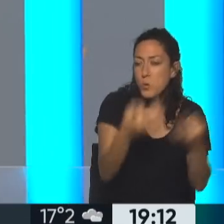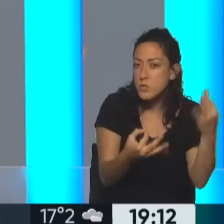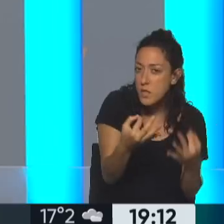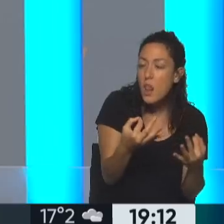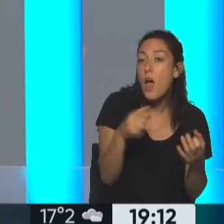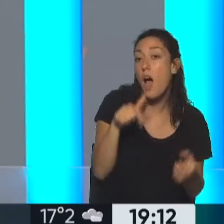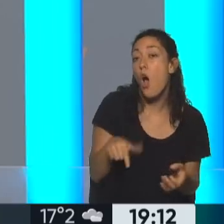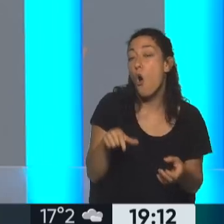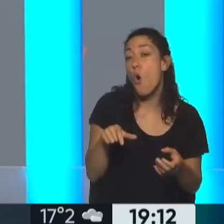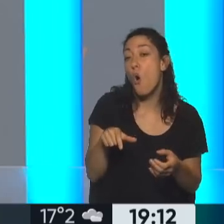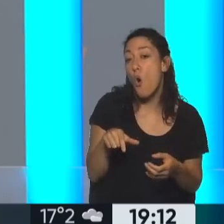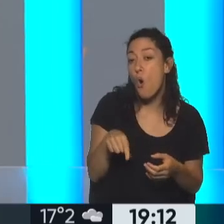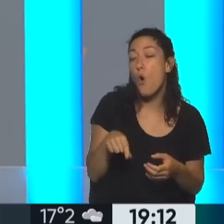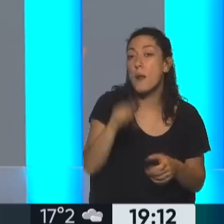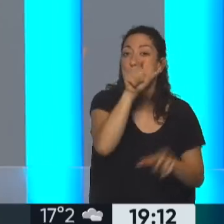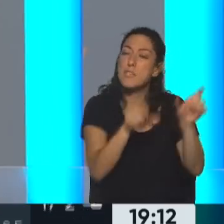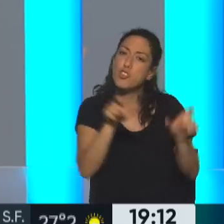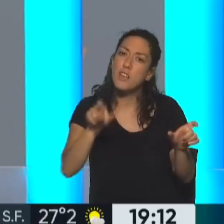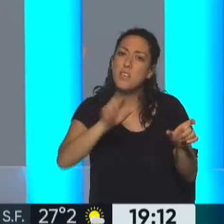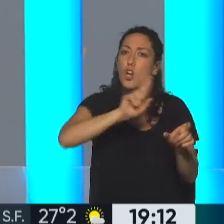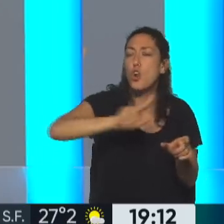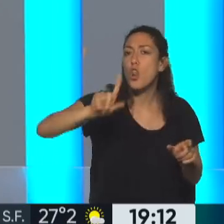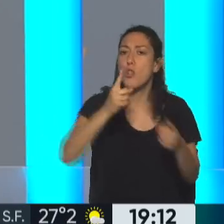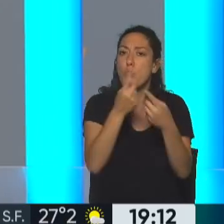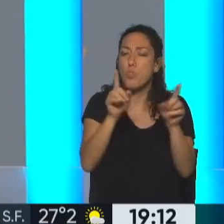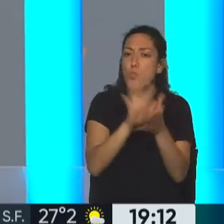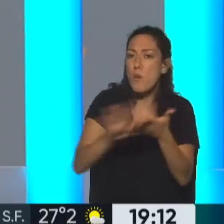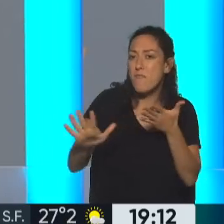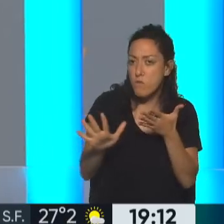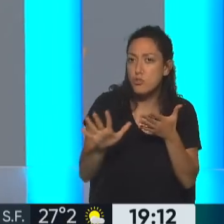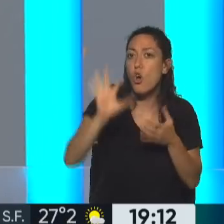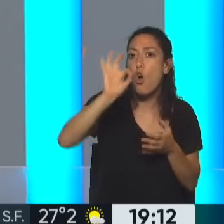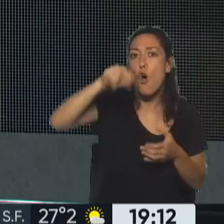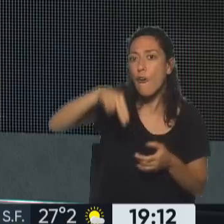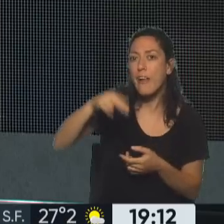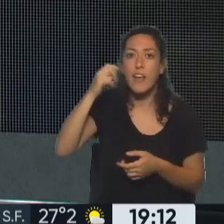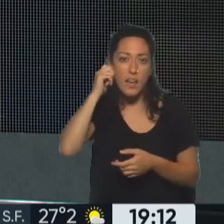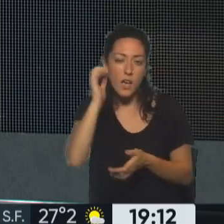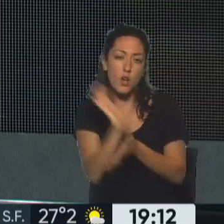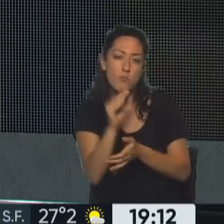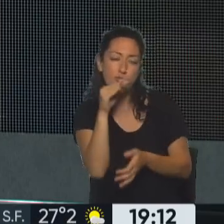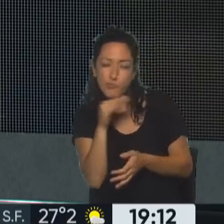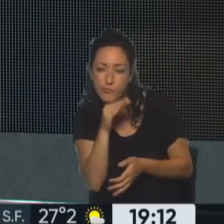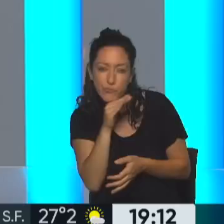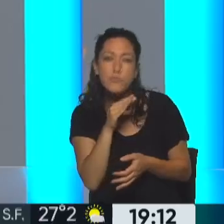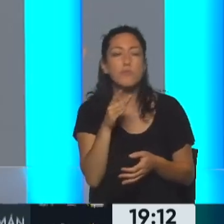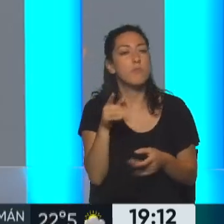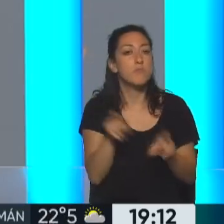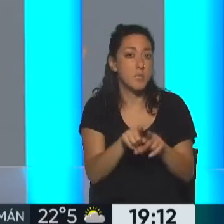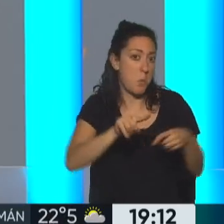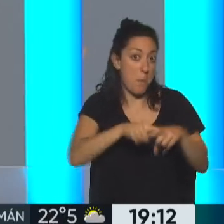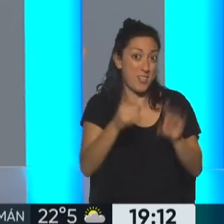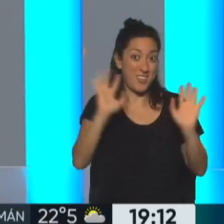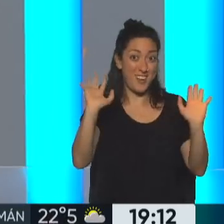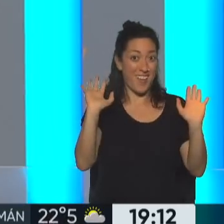Ahora existen nuevos actores que son las ONG, ¿no? Definitiva Bueno, esa ONG encubren. que vos decís que va ahí Ujú. presente. Sí, o sea, está por fuera de la